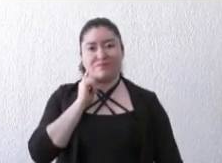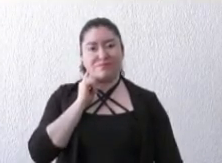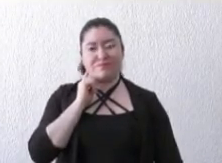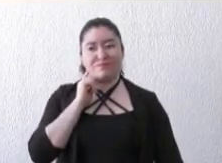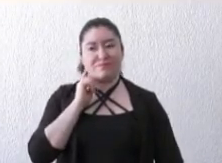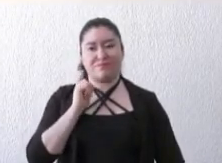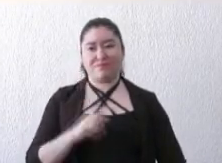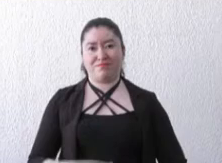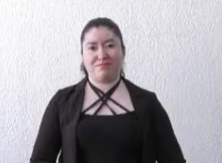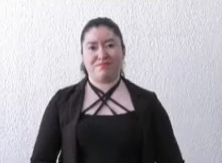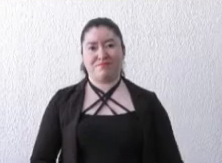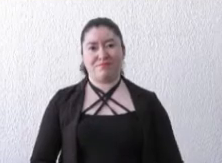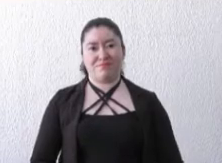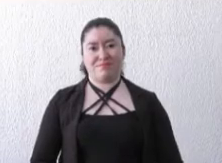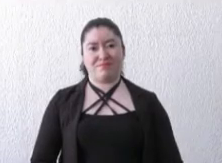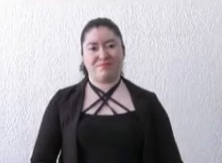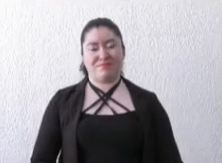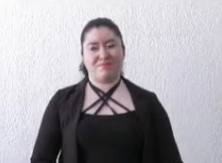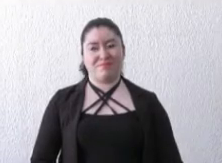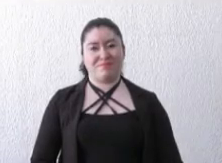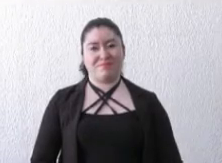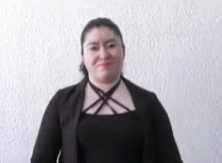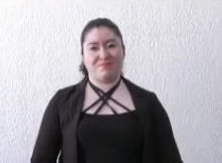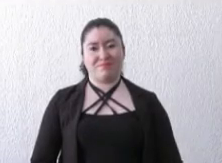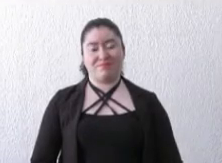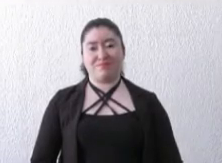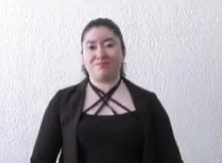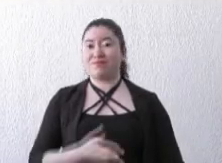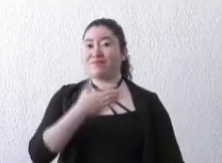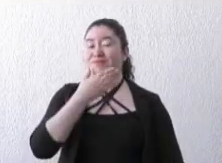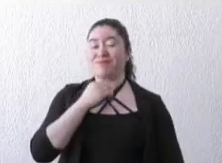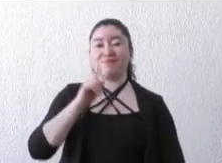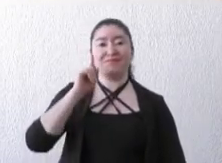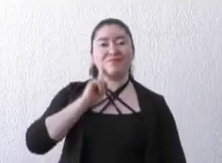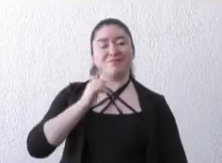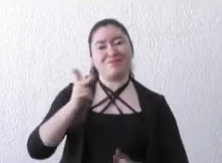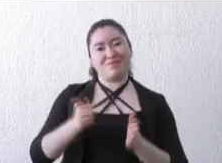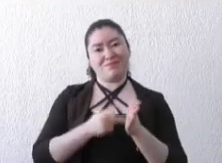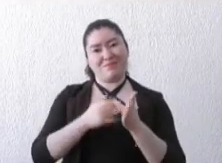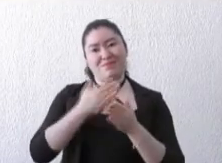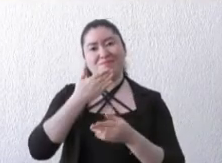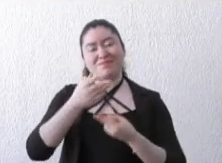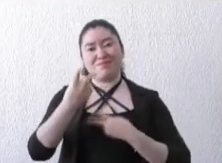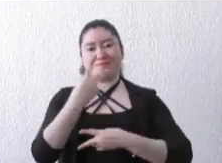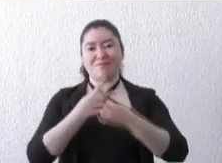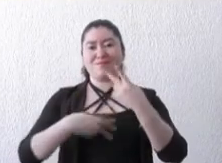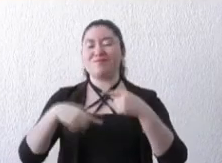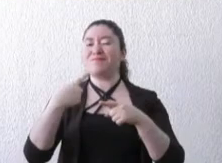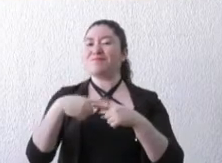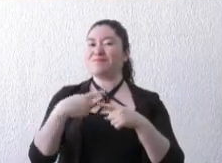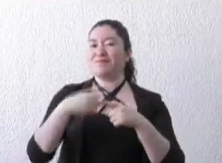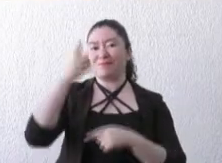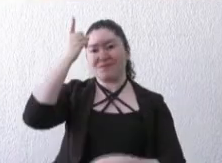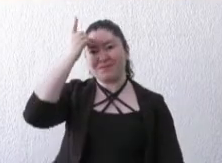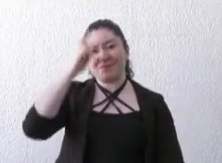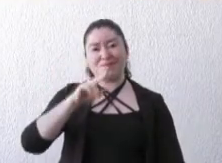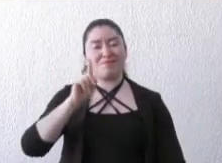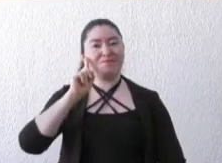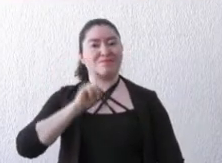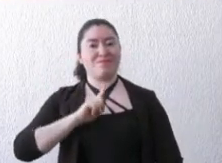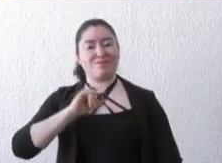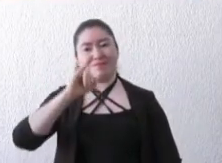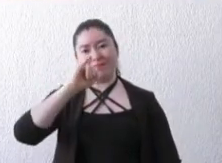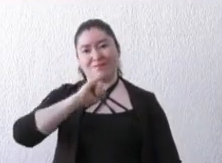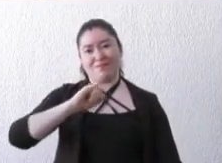esta caja negra. Damas y caballeros, reiteramos la bienvenida a la doctora Claudia Sheinbaum Pardo, jefa